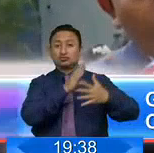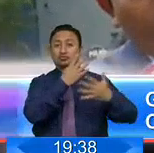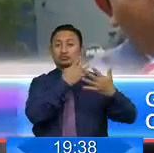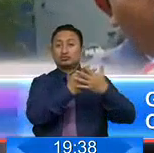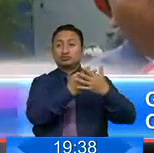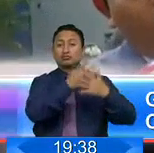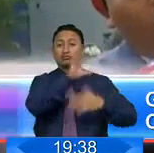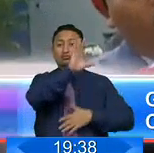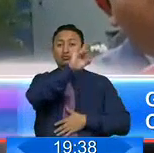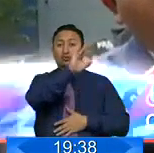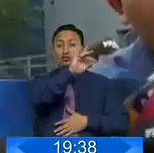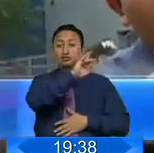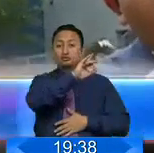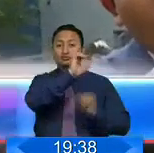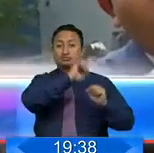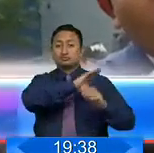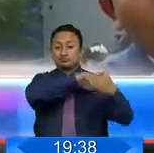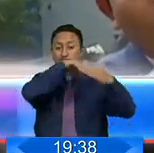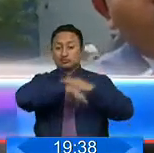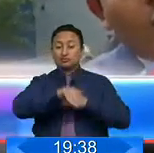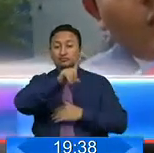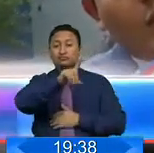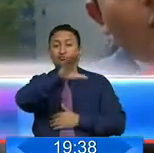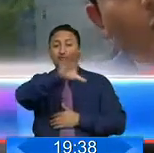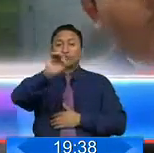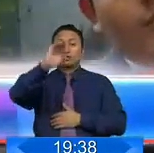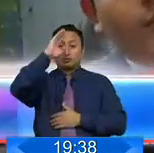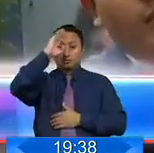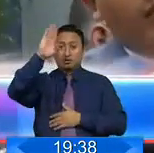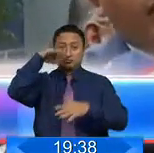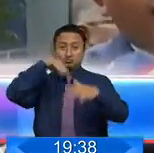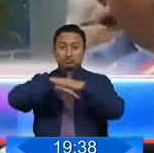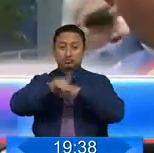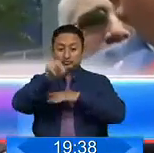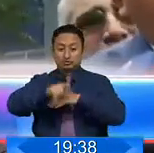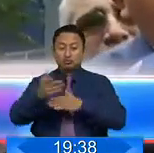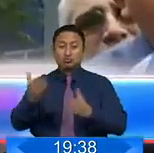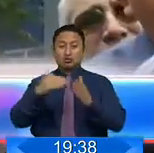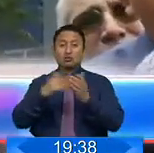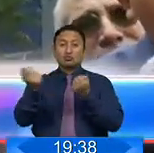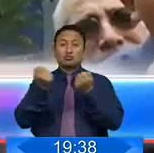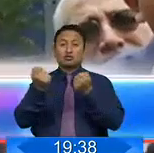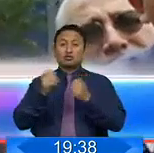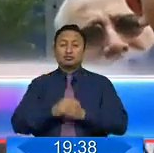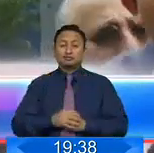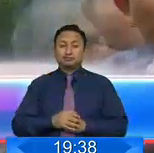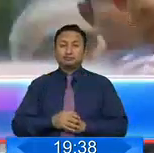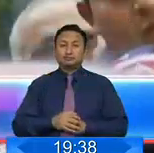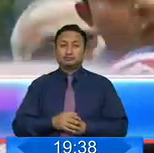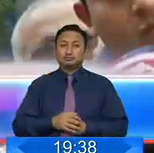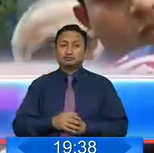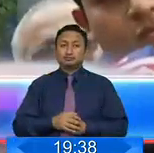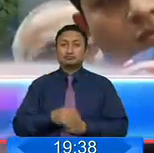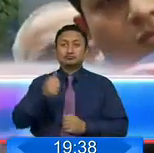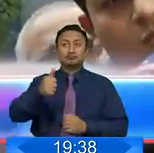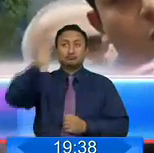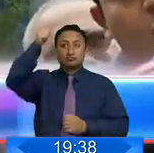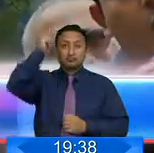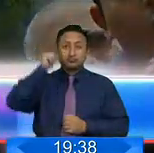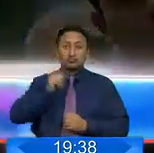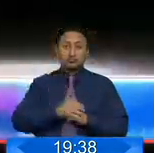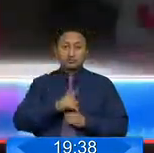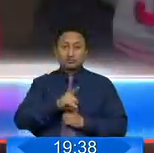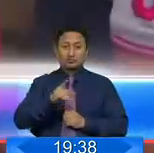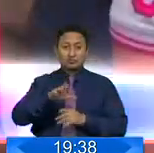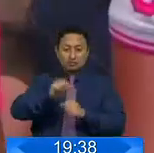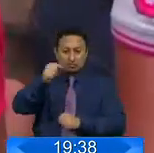8, intervino con 150 policías para restablecer el orden, el control del orden público. El día de ayer no se encontraron armas.